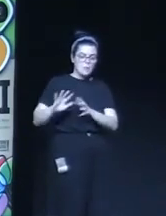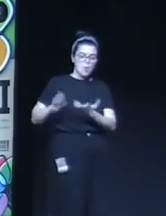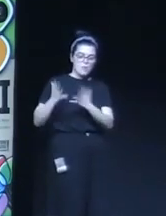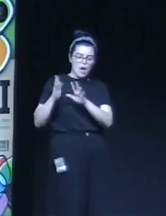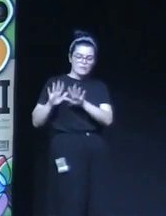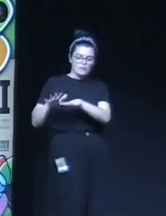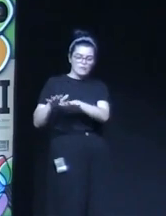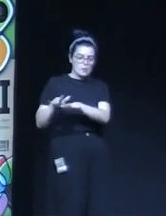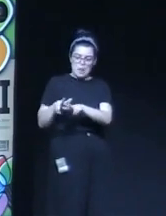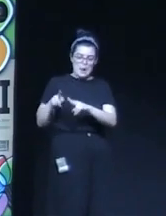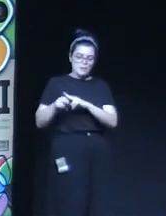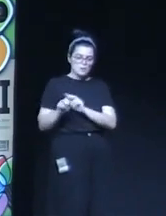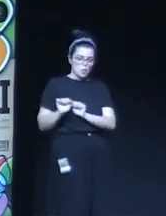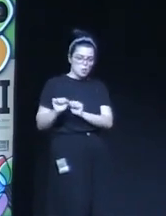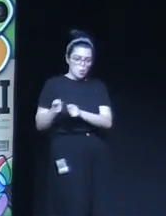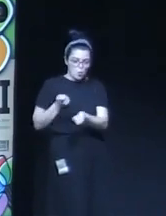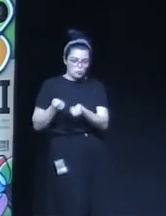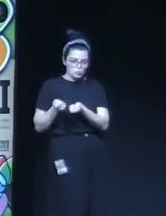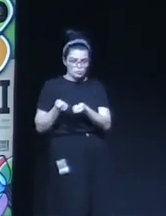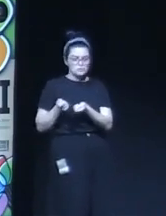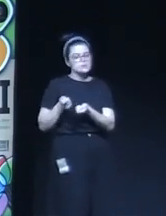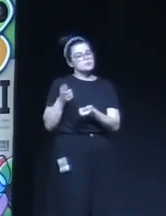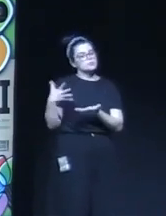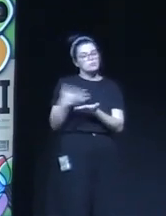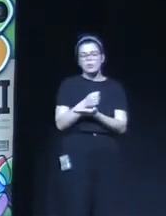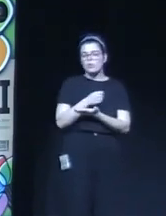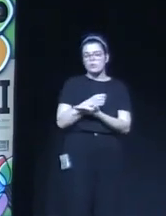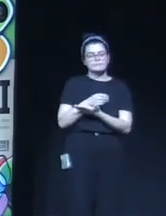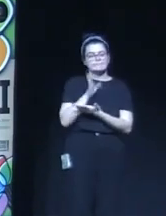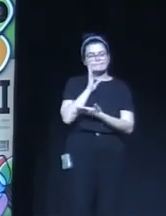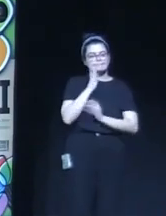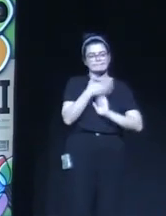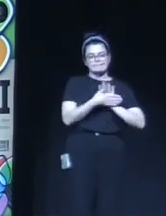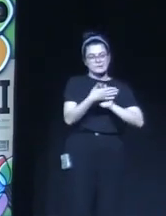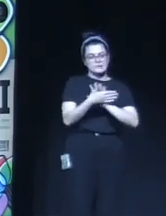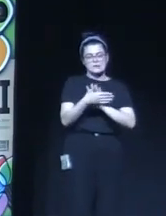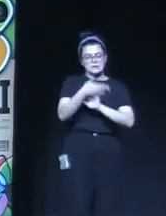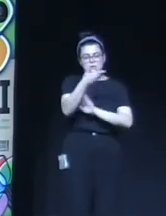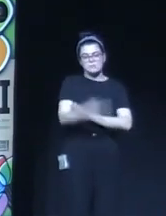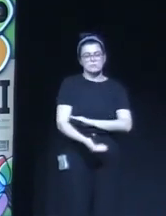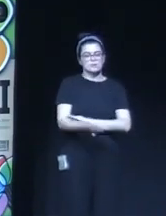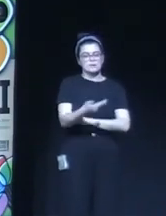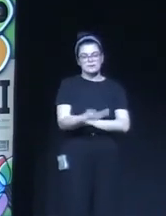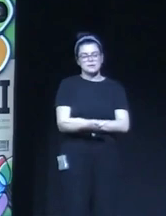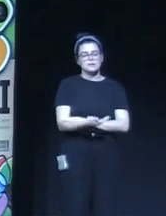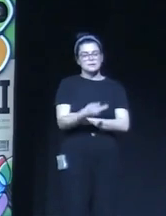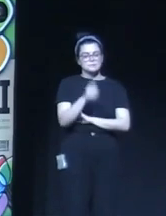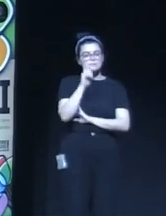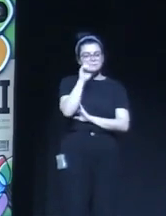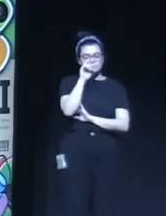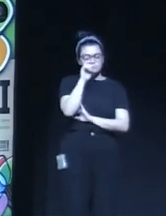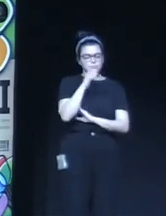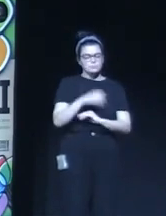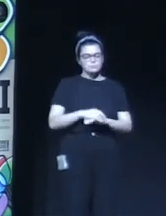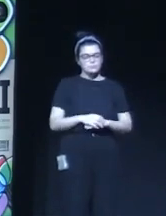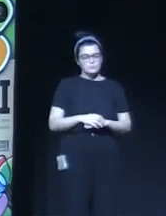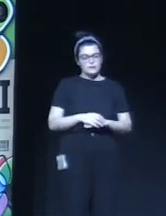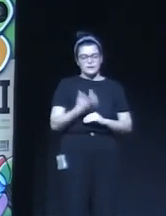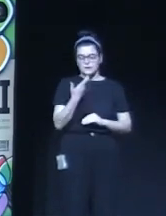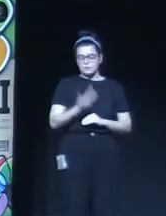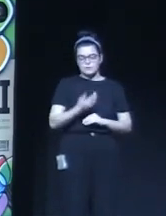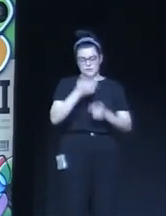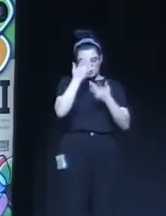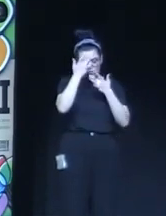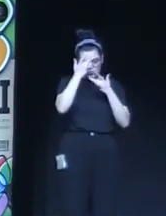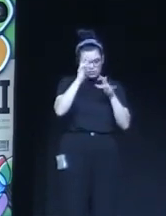Entonces yo creo que es un tema pues bastante importante y que tenemos que concienciarnos pues